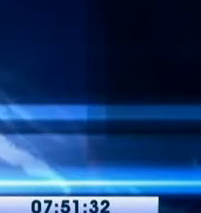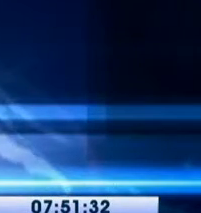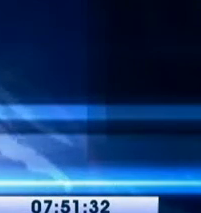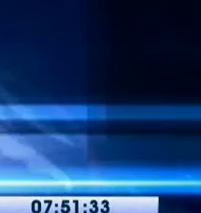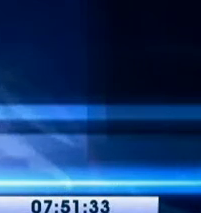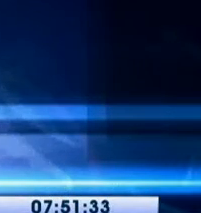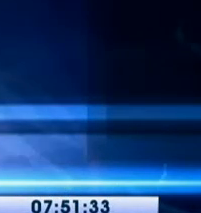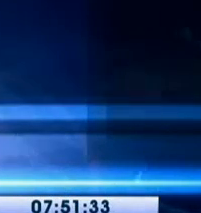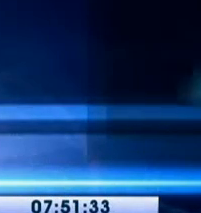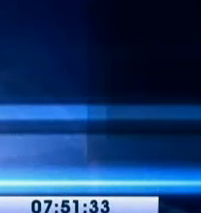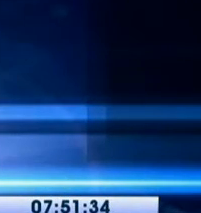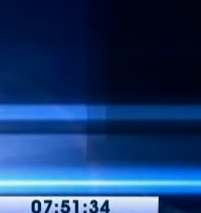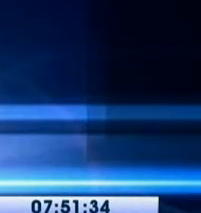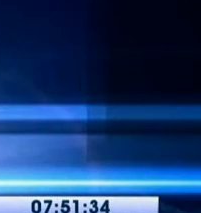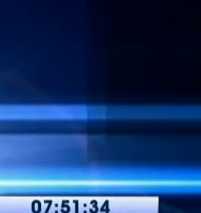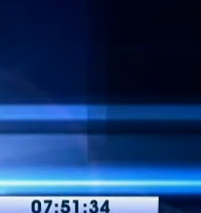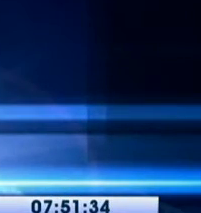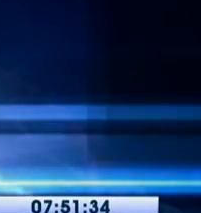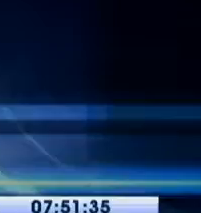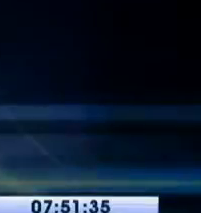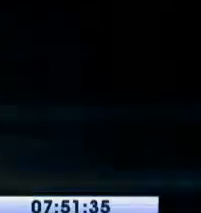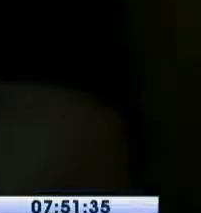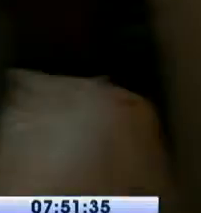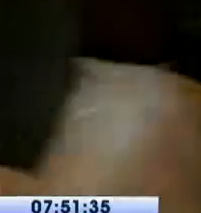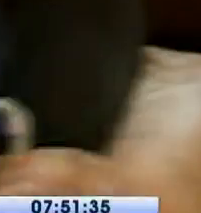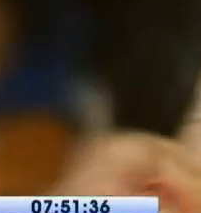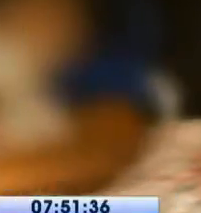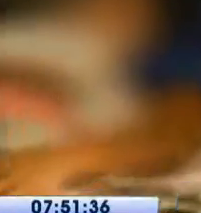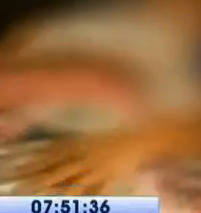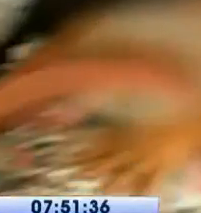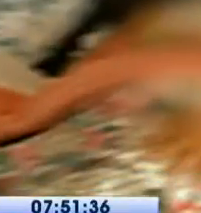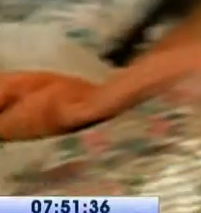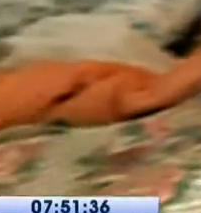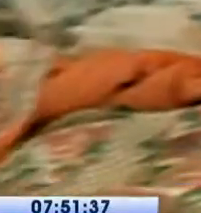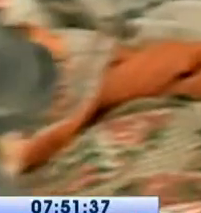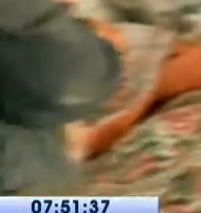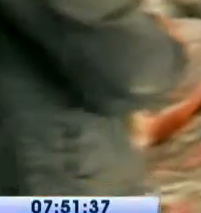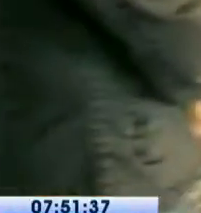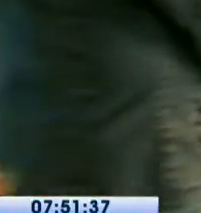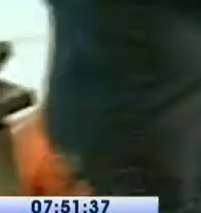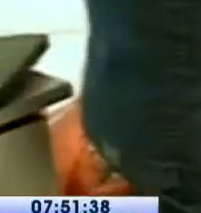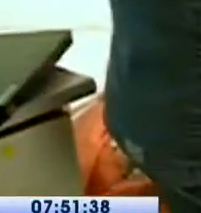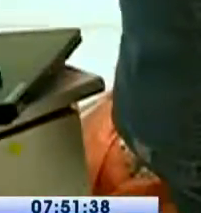2202-487863 a nombre de Nicole Palma. Informó Cristina Herrera.